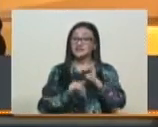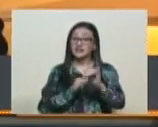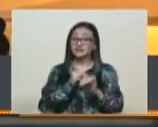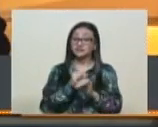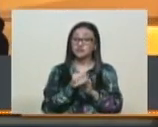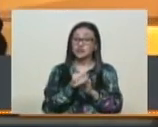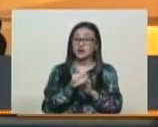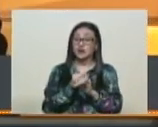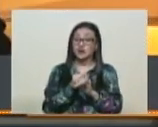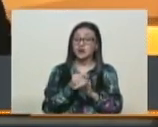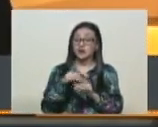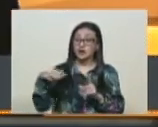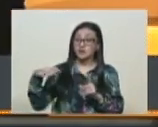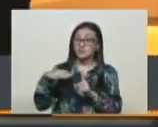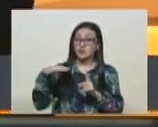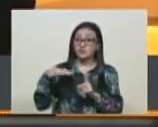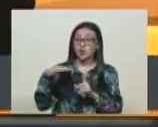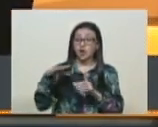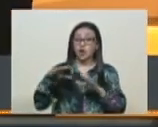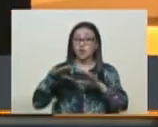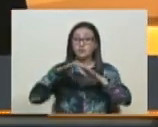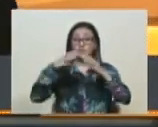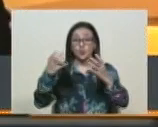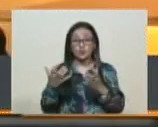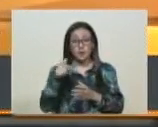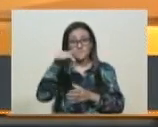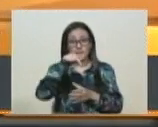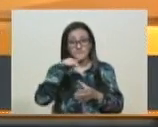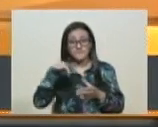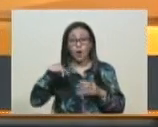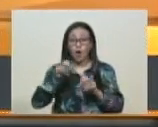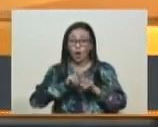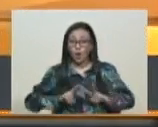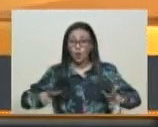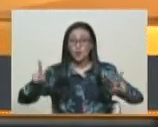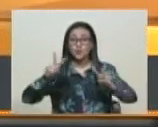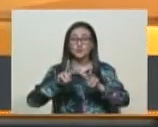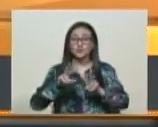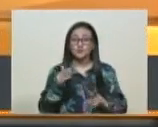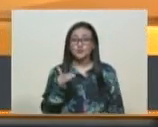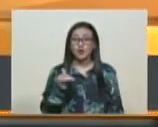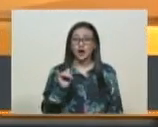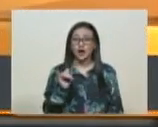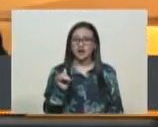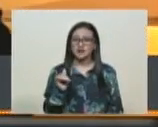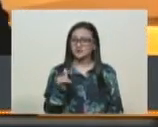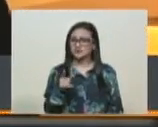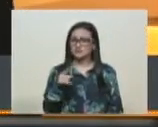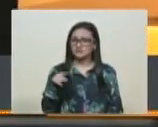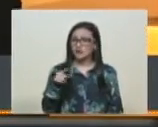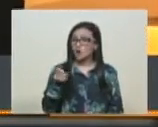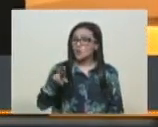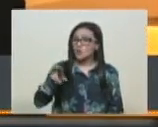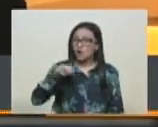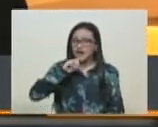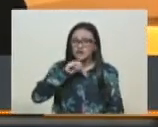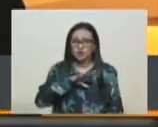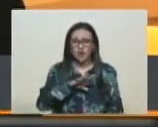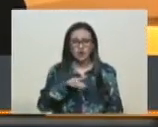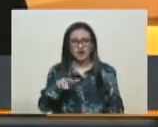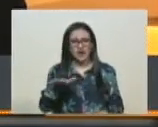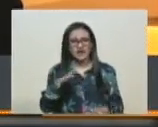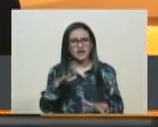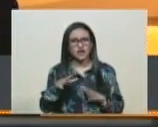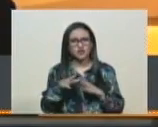naciones. Y por eso sostenemos que hoy en las Naciones Unidas ocurrió un hecho inédito que convoca